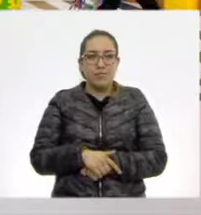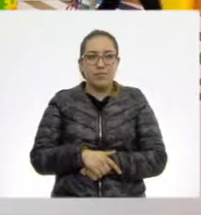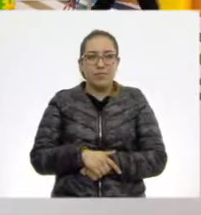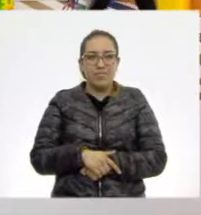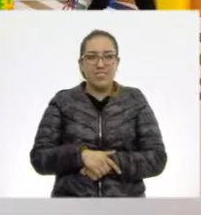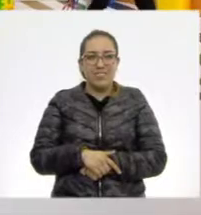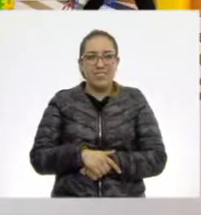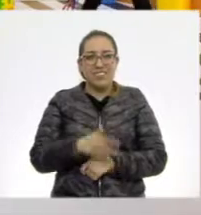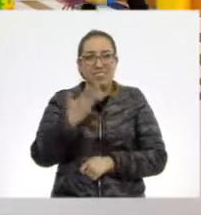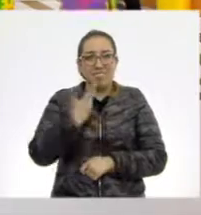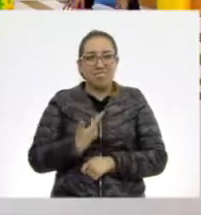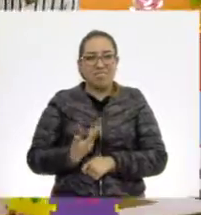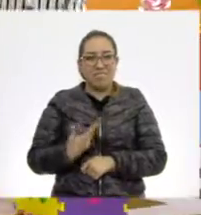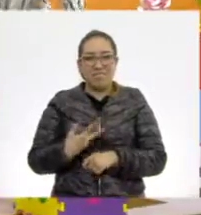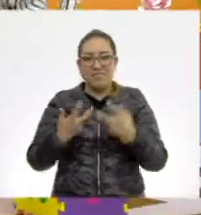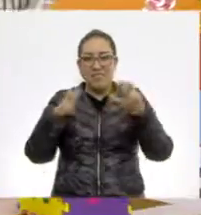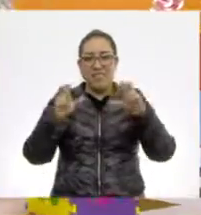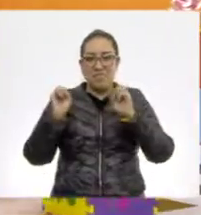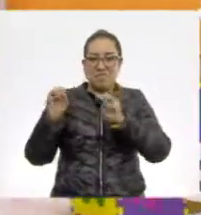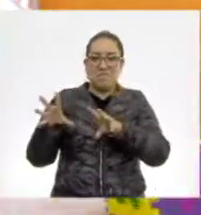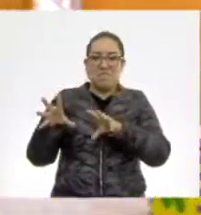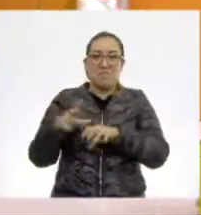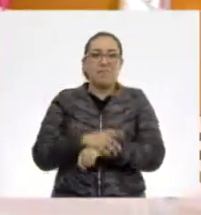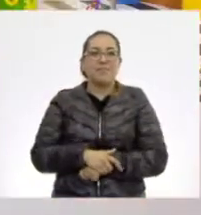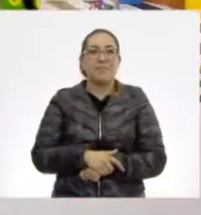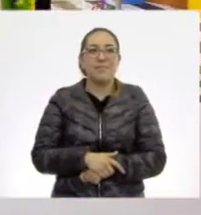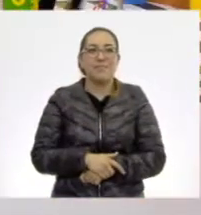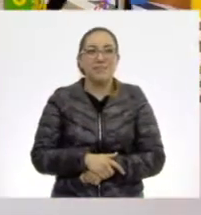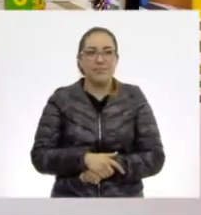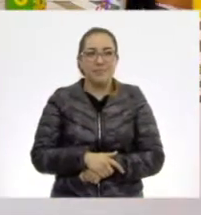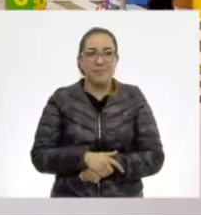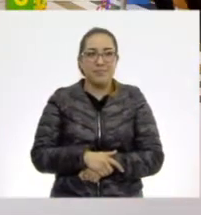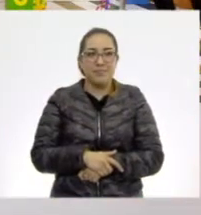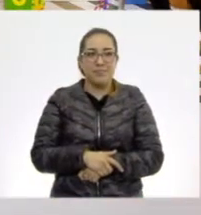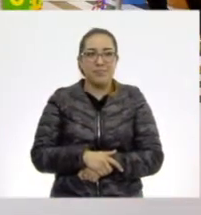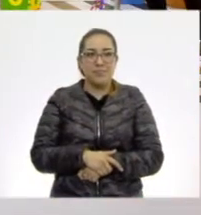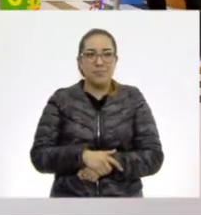Congelado. No. Ay. No me alcanzo.